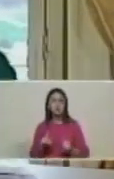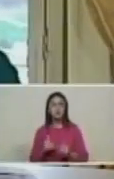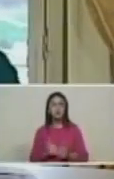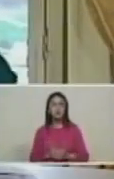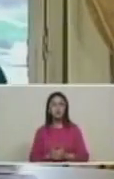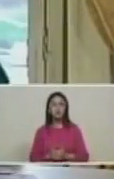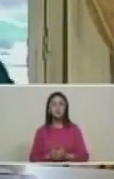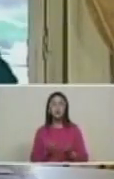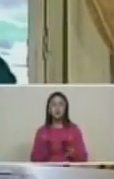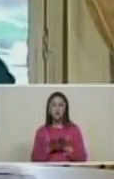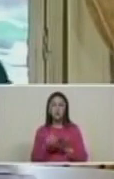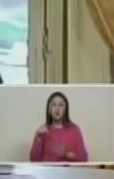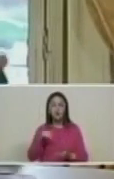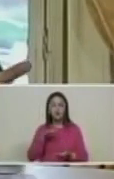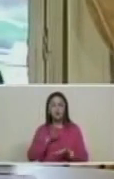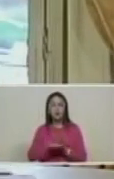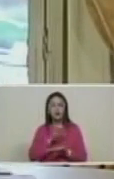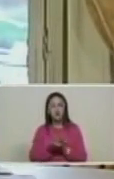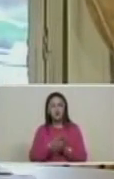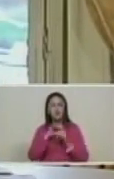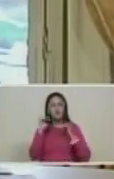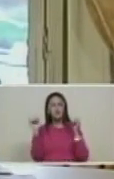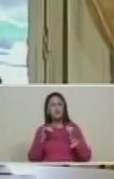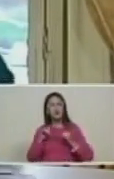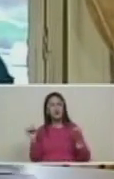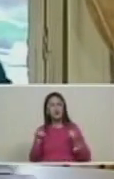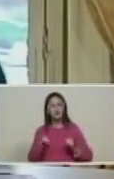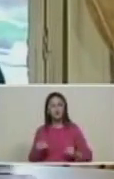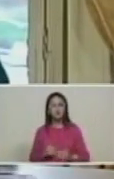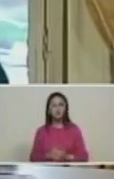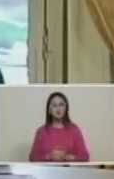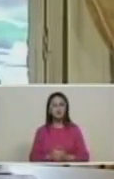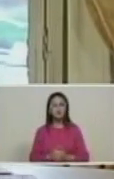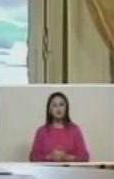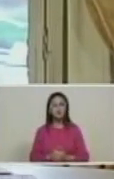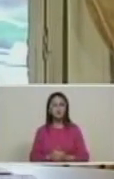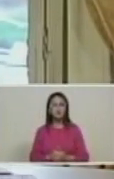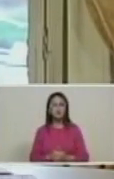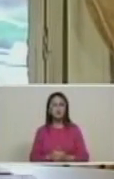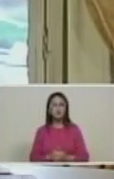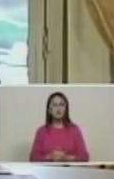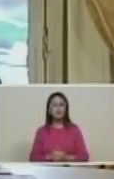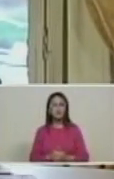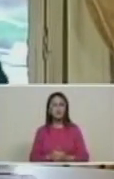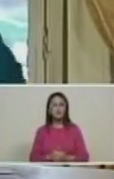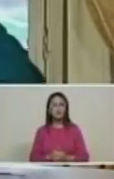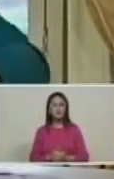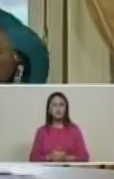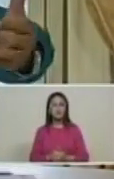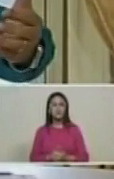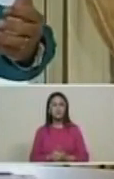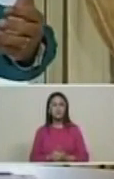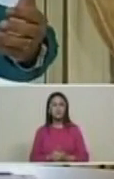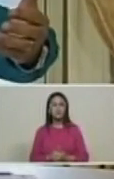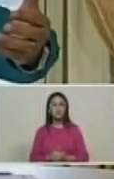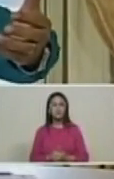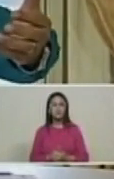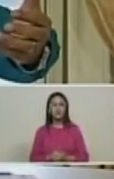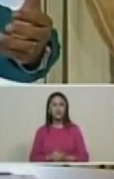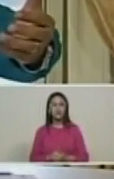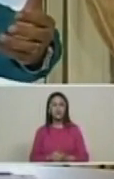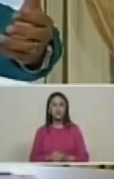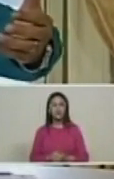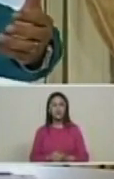aquí, tranquilos, felices, a trabajar por nuestra patria. Yo le tiendo mis